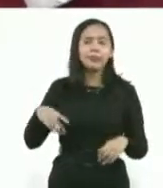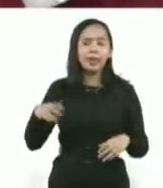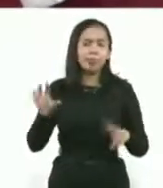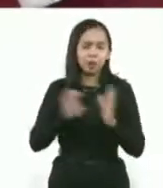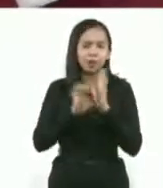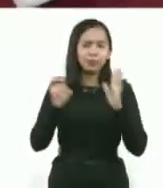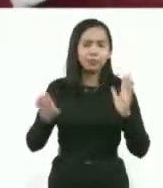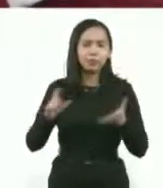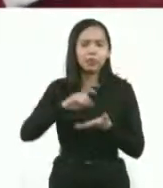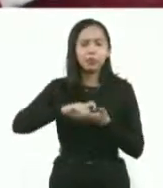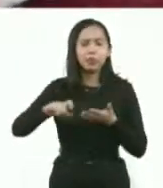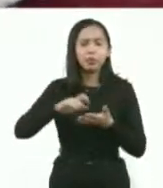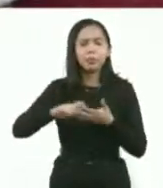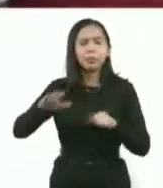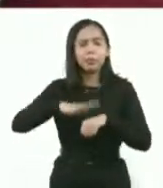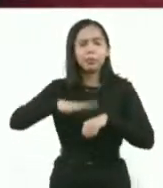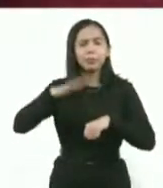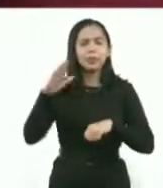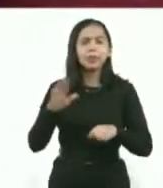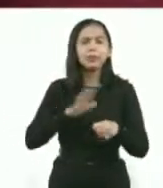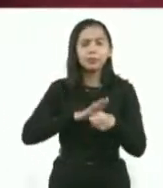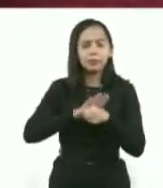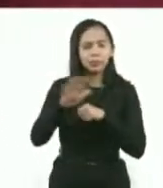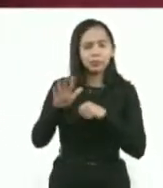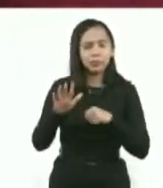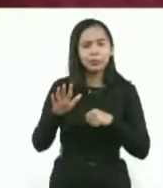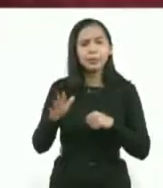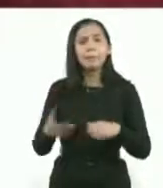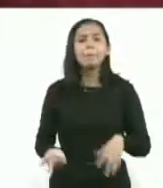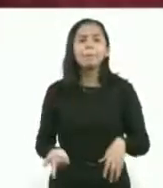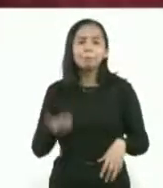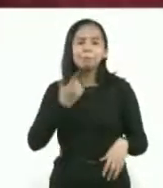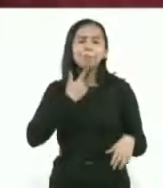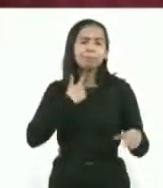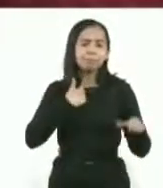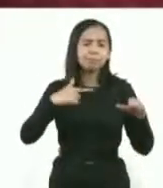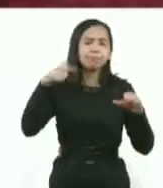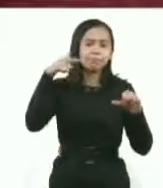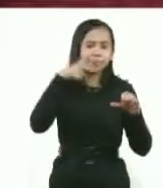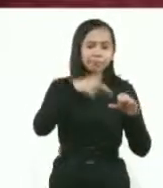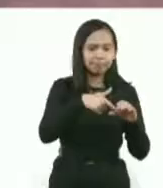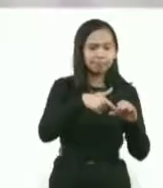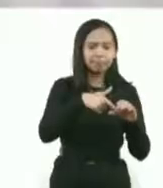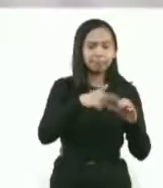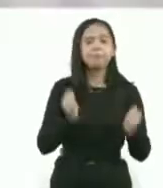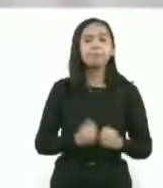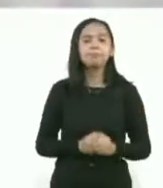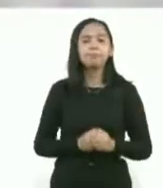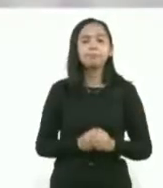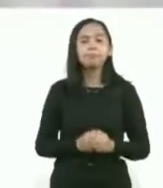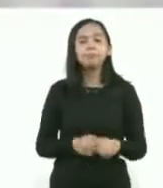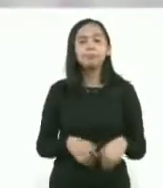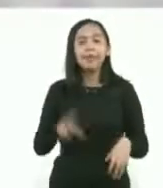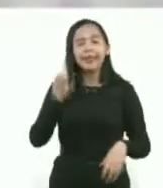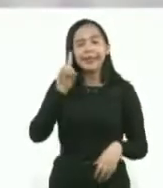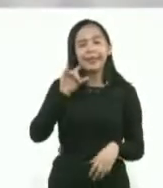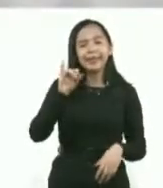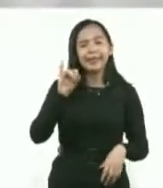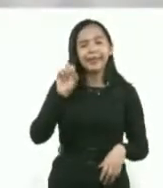consumimos que más determina la dinámica de un mercado, que es las gasolinas y el